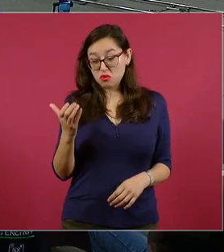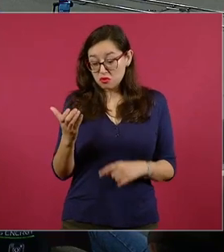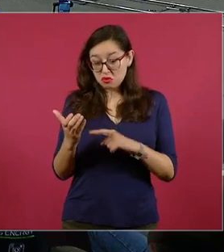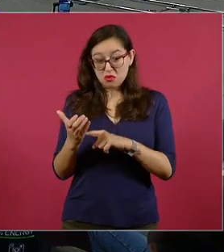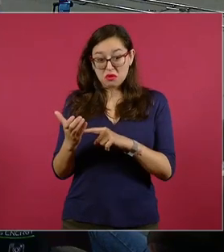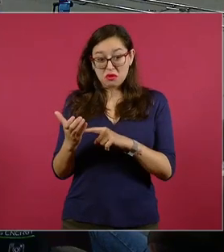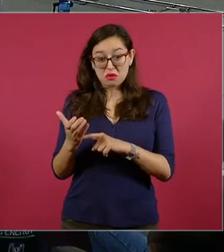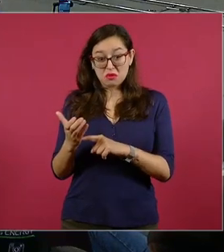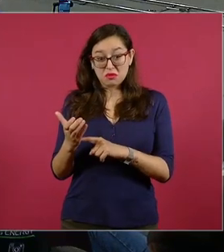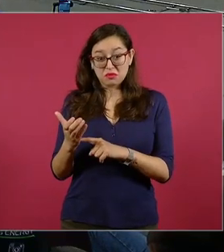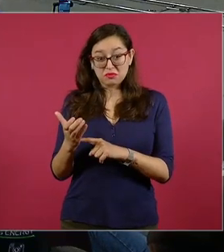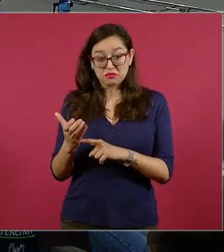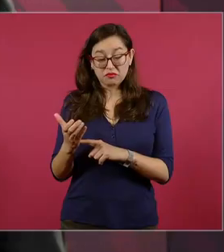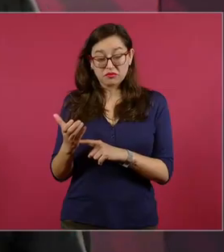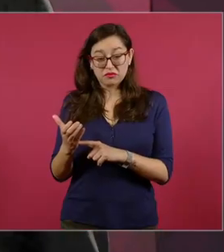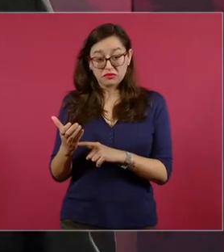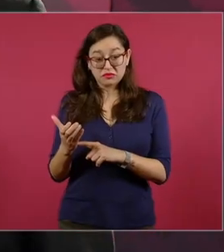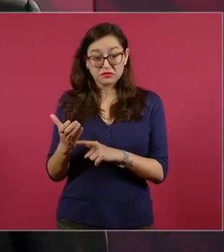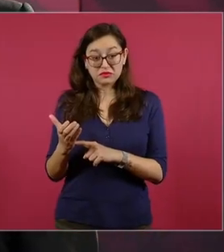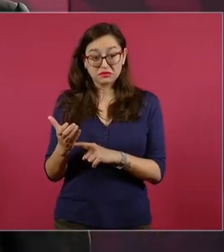de esos